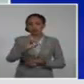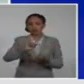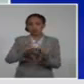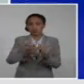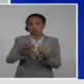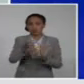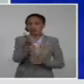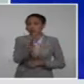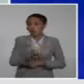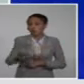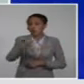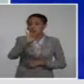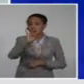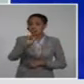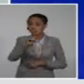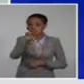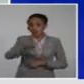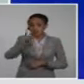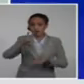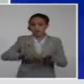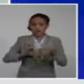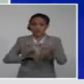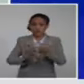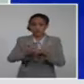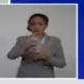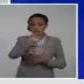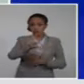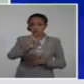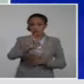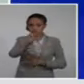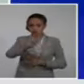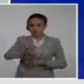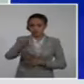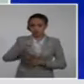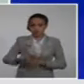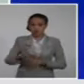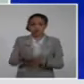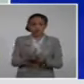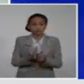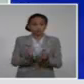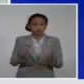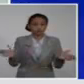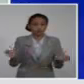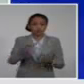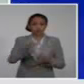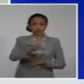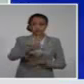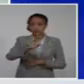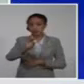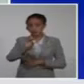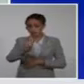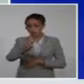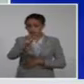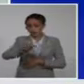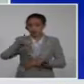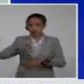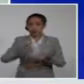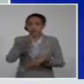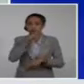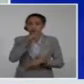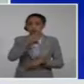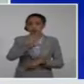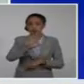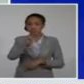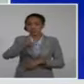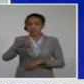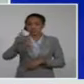octubre con 70, Habana del Este con 56, San Miguel del Padrón 53, Habana Vieja 48, Centro